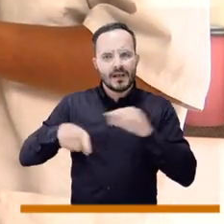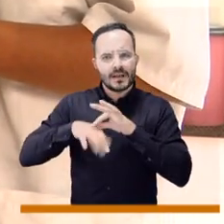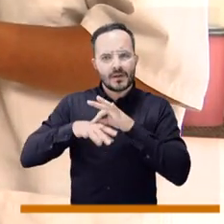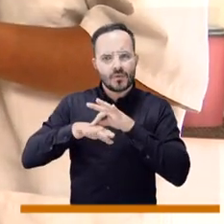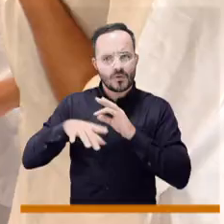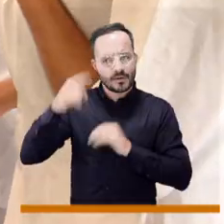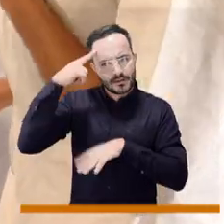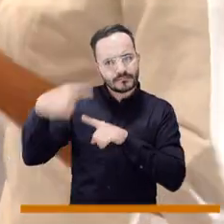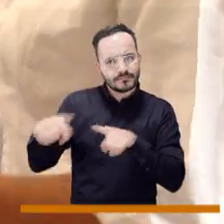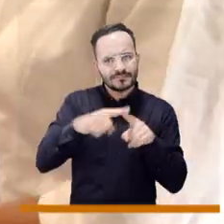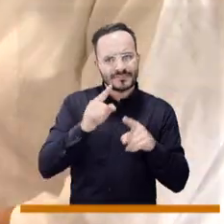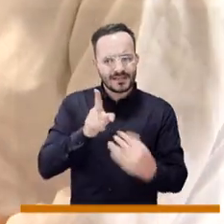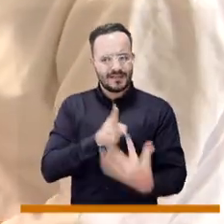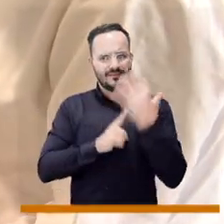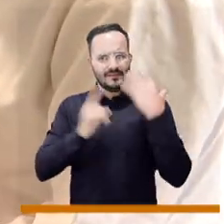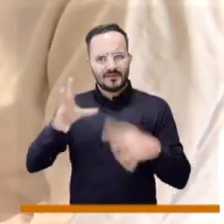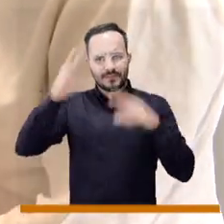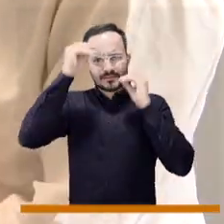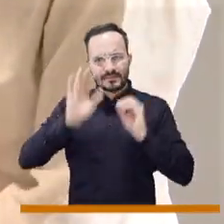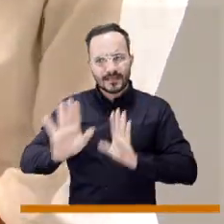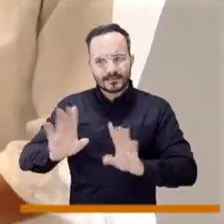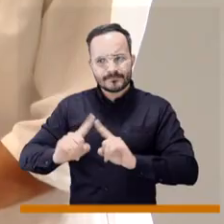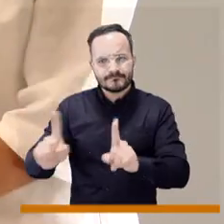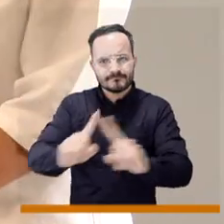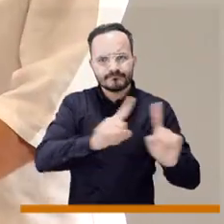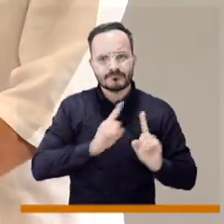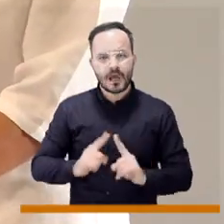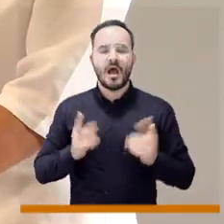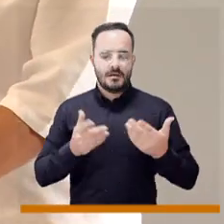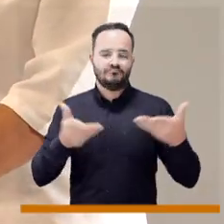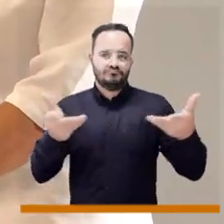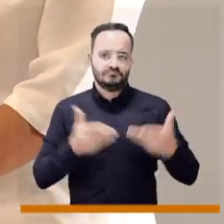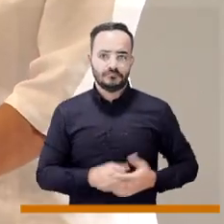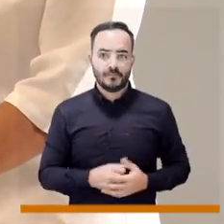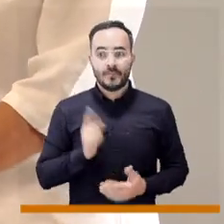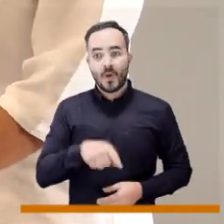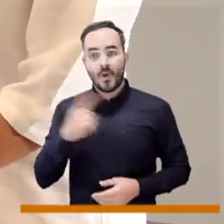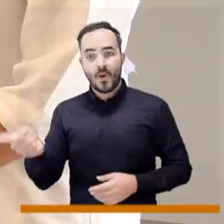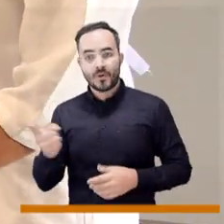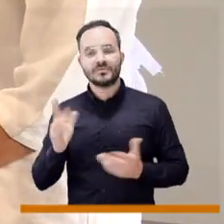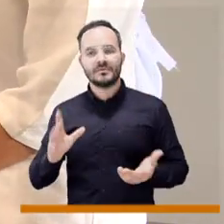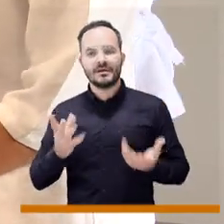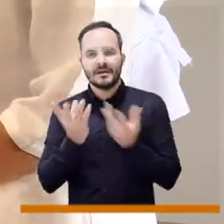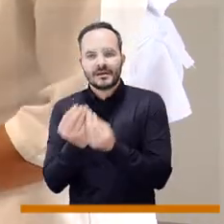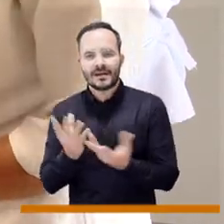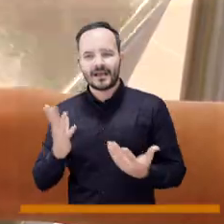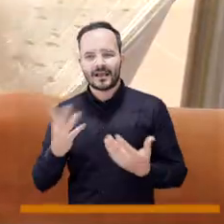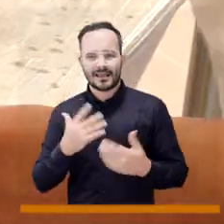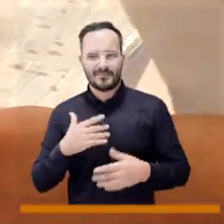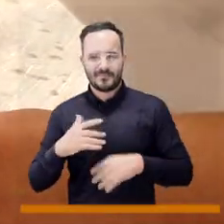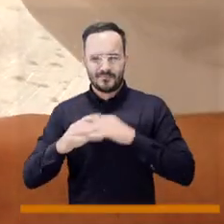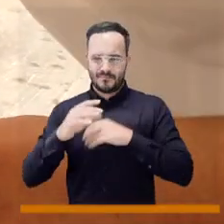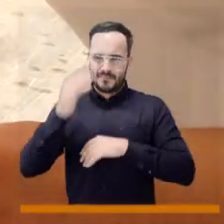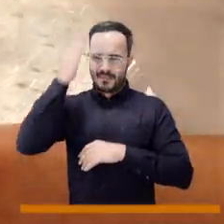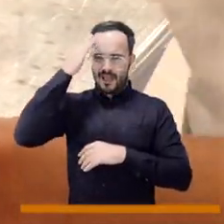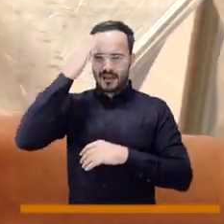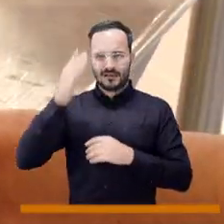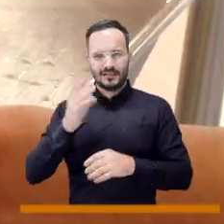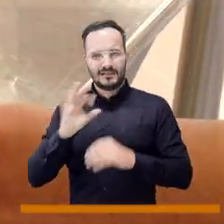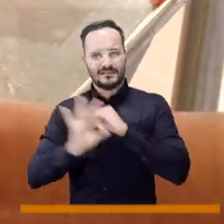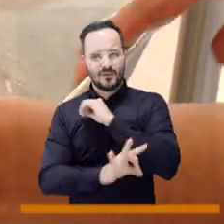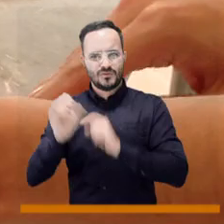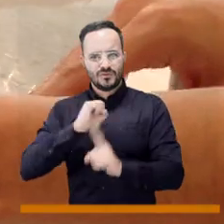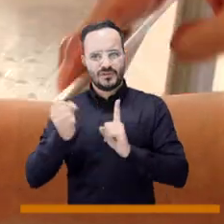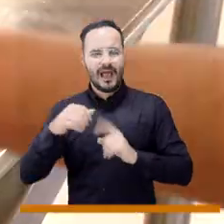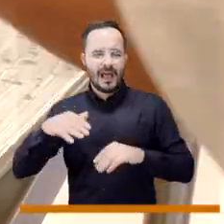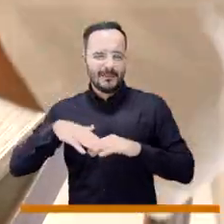inciden directamente en ese proceso de aprendizaje. Y dentro de la categoría de mental psicosocial están esas condiciones ya más de